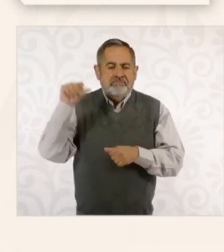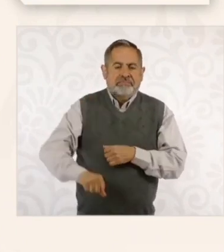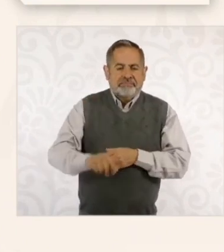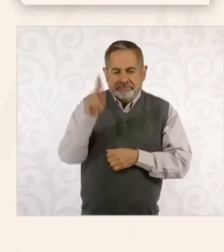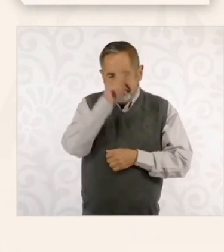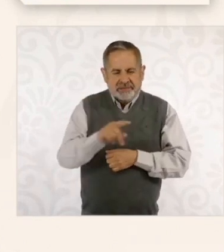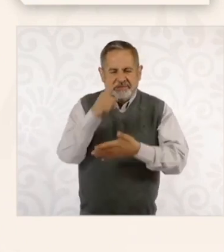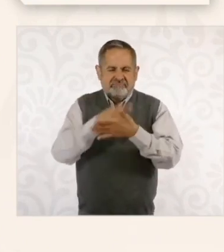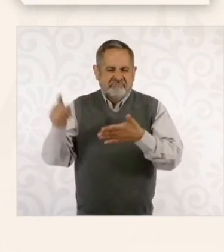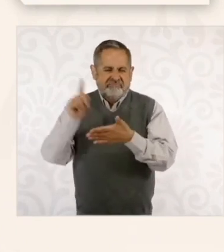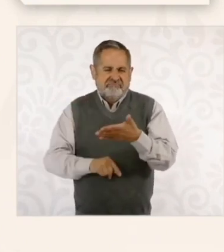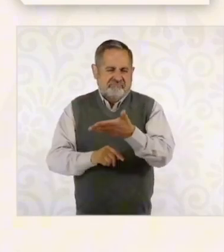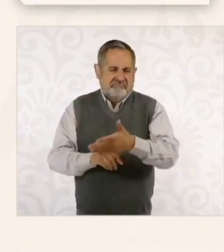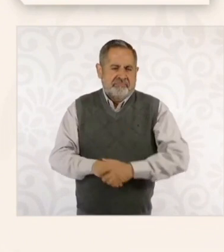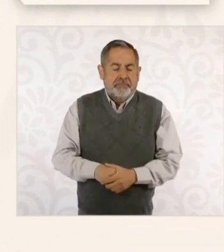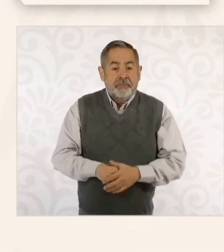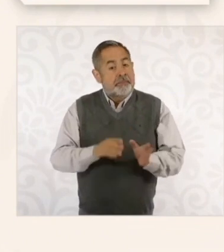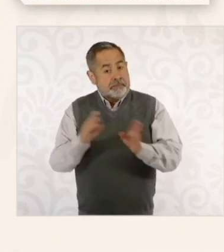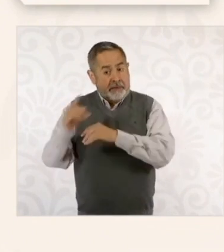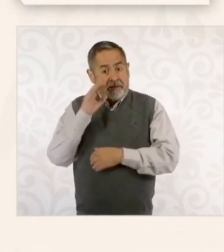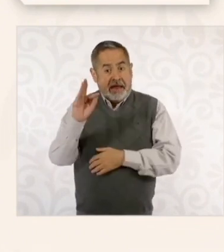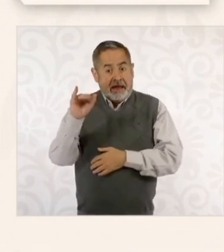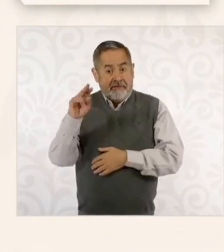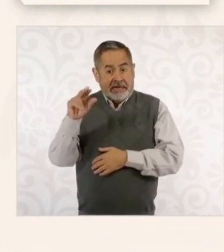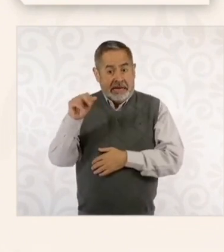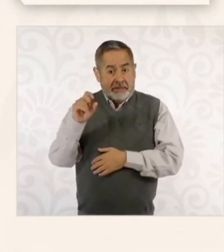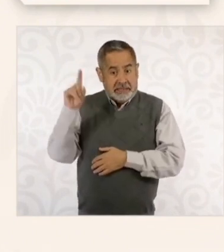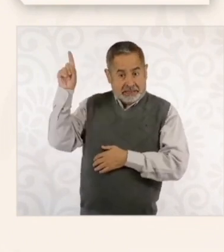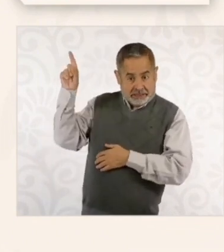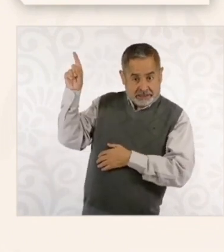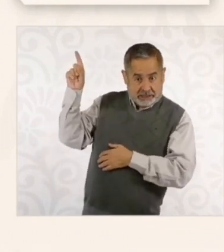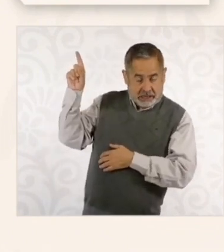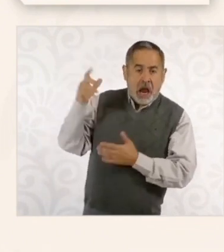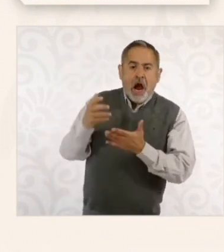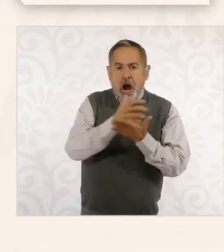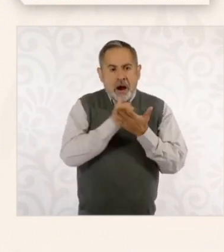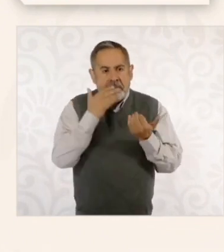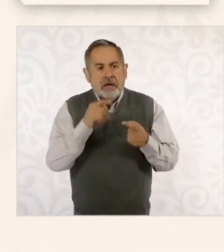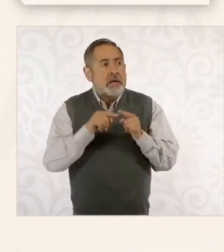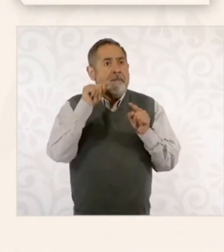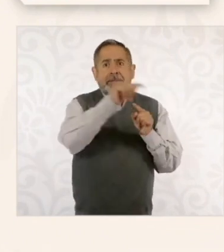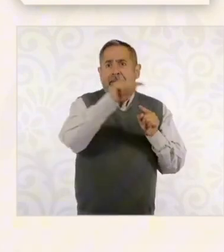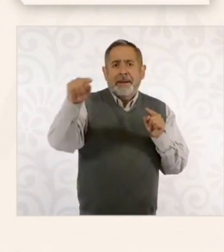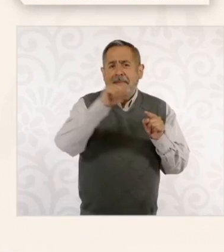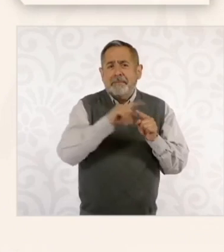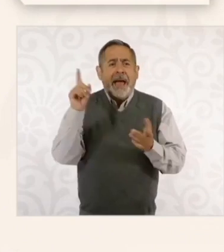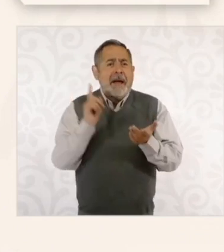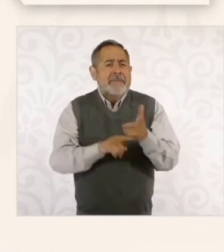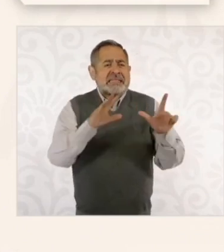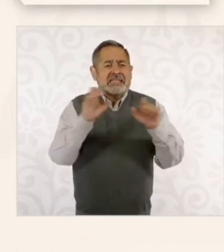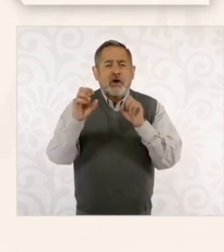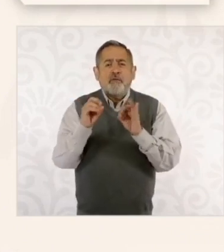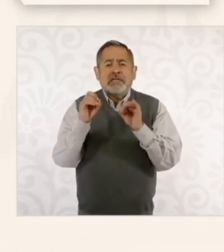tache. Recordarles que Finabien también facilita el envío y recepción de dinero, ya que cuenta con 1,700 sucursales y